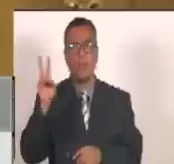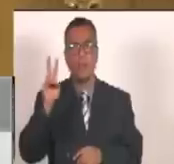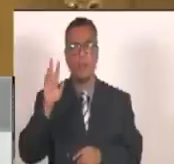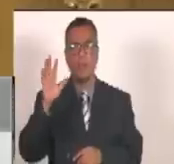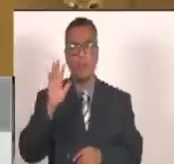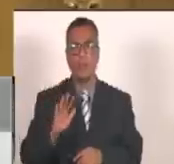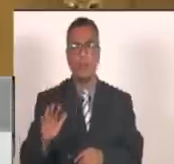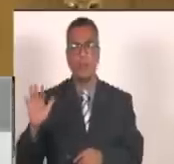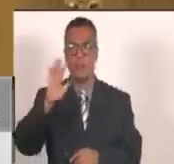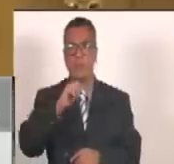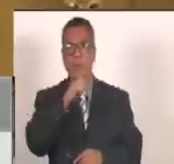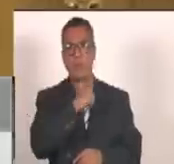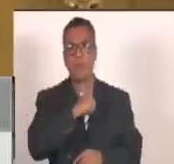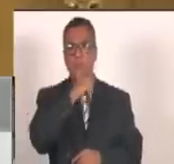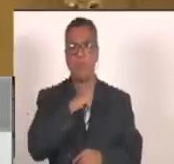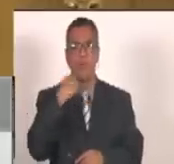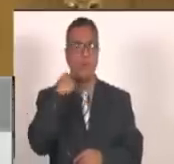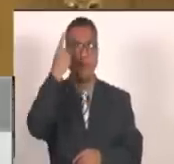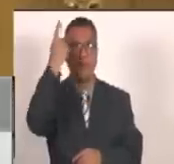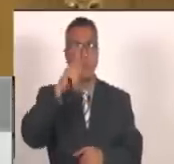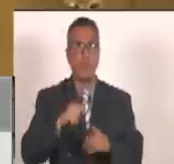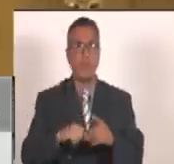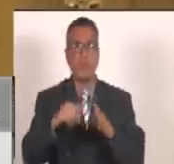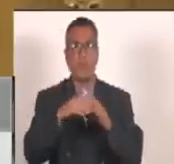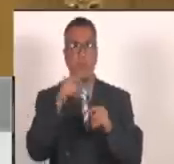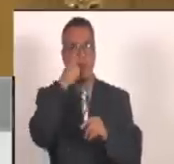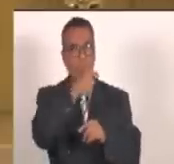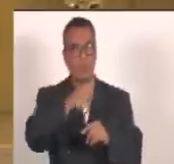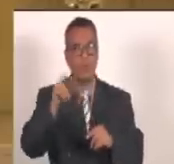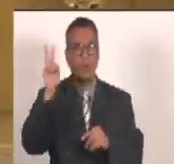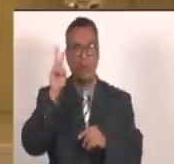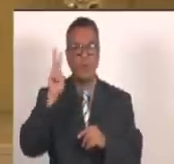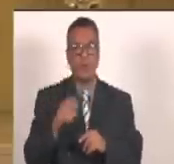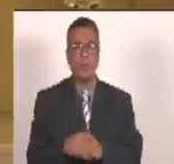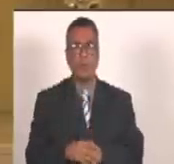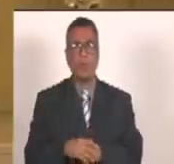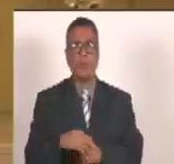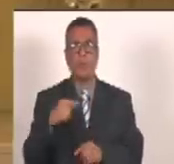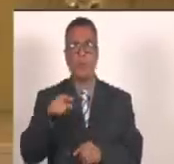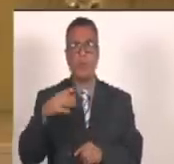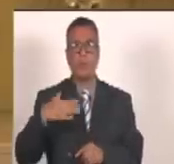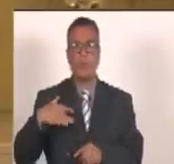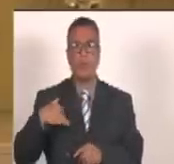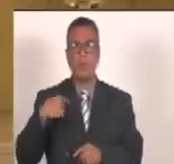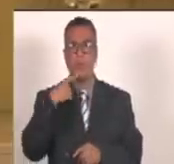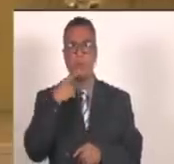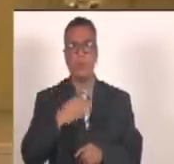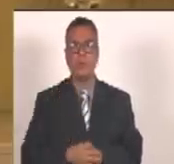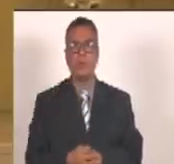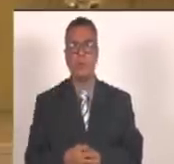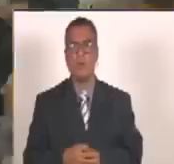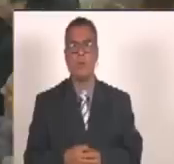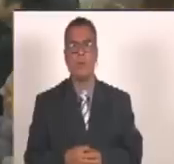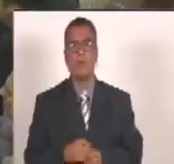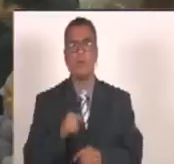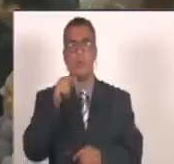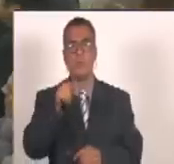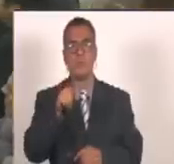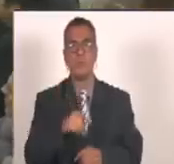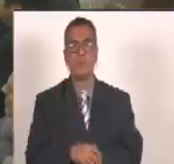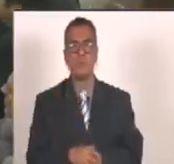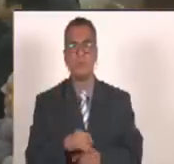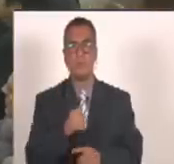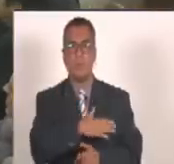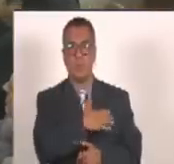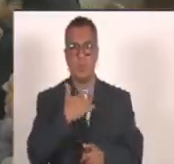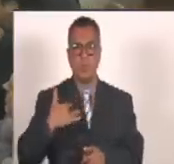Venezuela y la resistencia heroica del pueblo venezolano. Fue lo que sentimos al estar